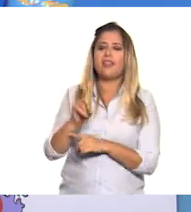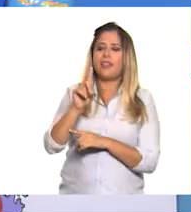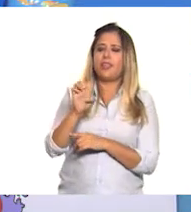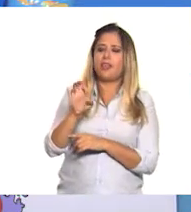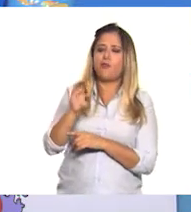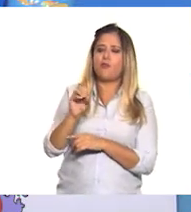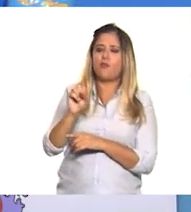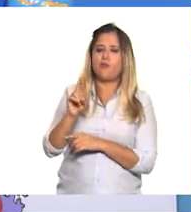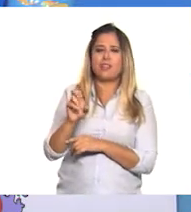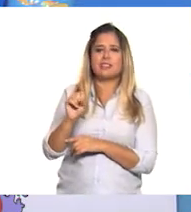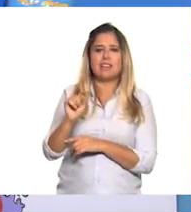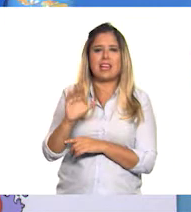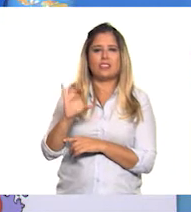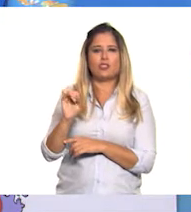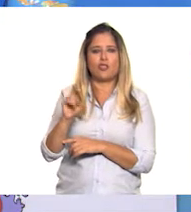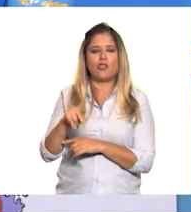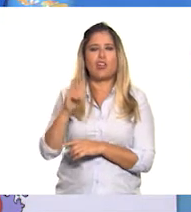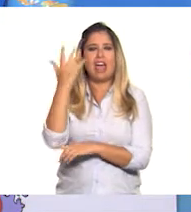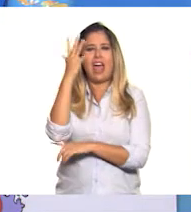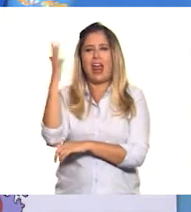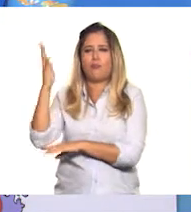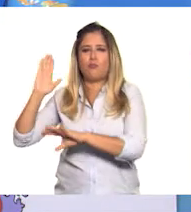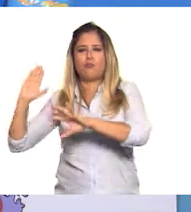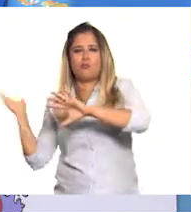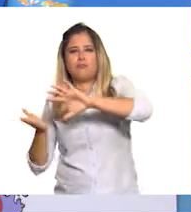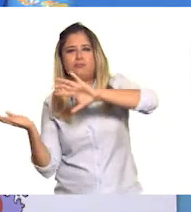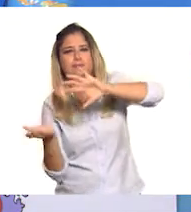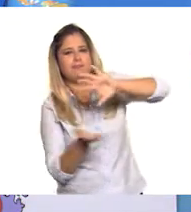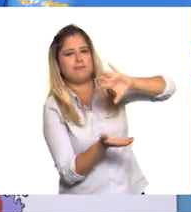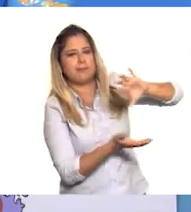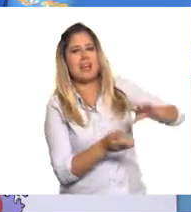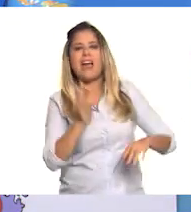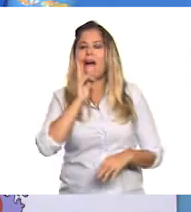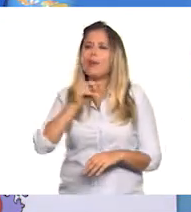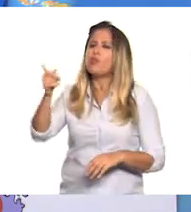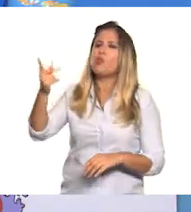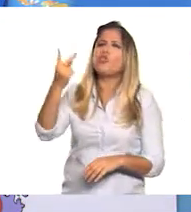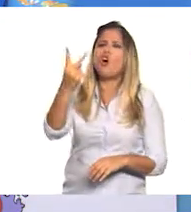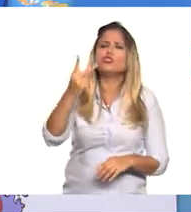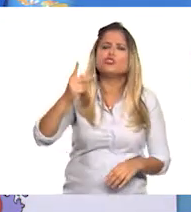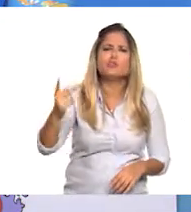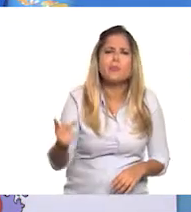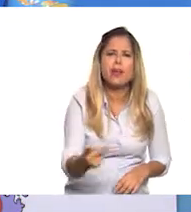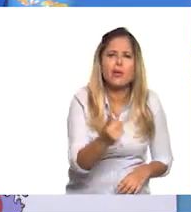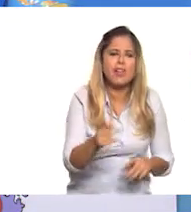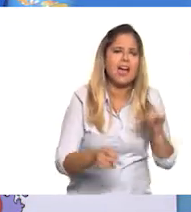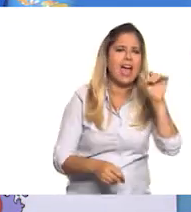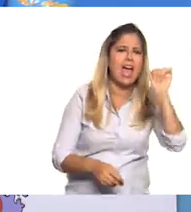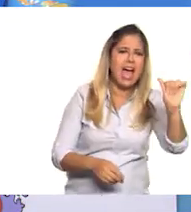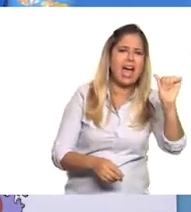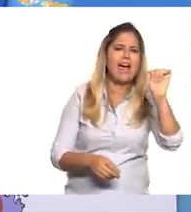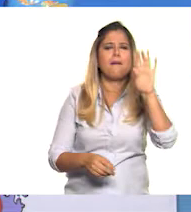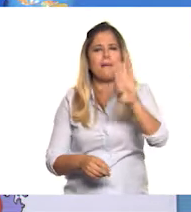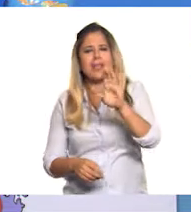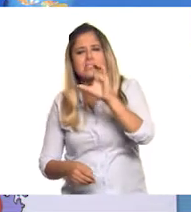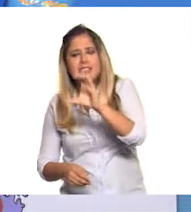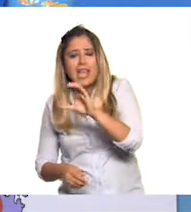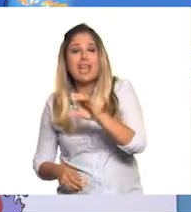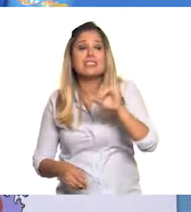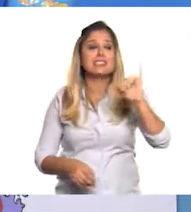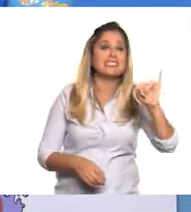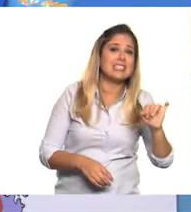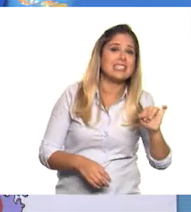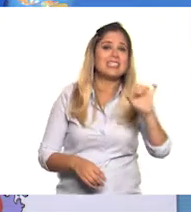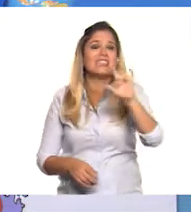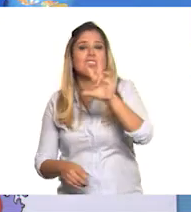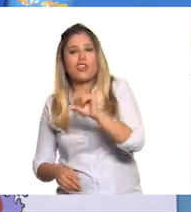deforestación. Formula, María, por favor, 2 preguntas cerradas, una con 2 opciones de respuesta y otra que